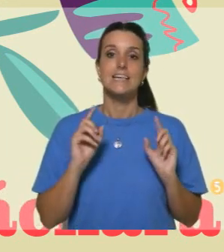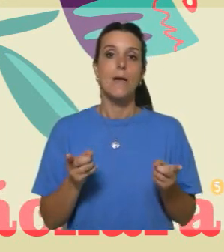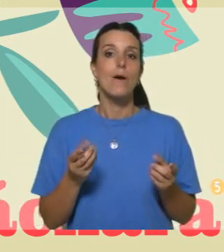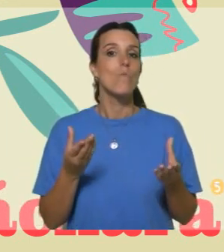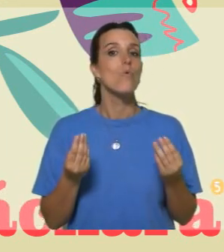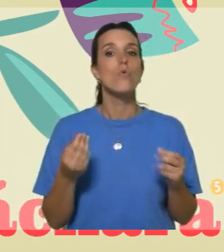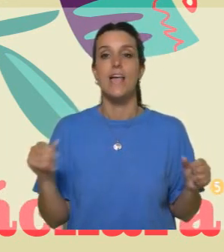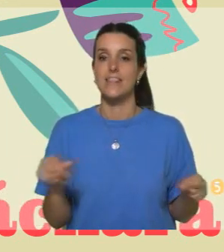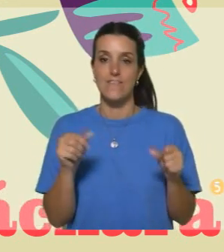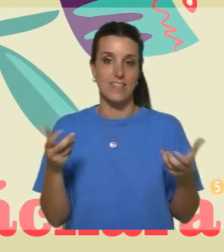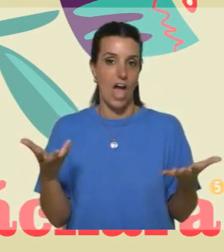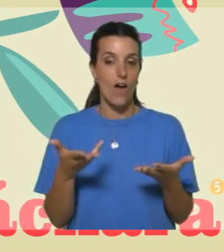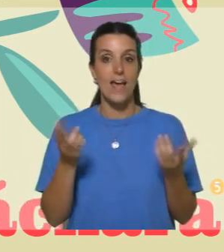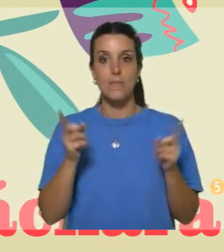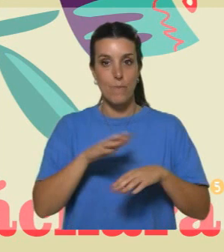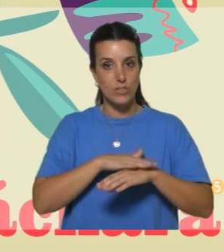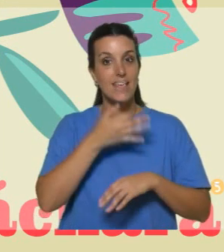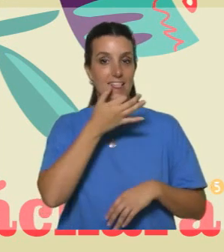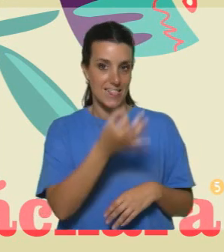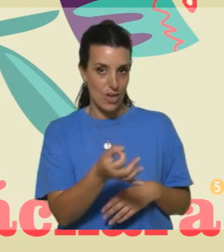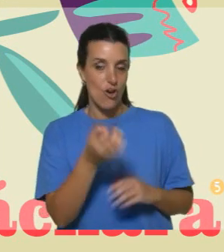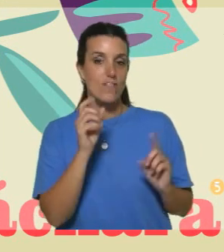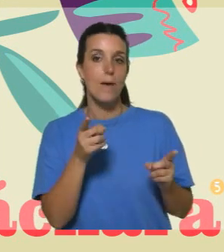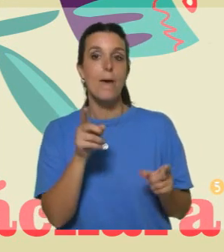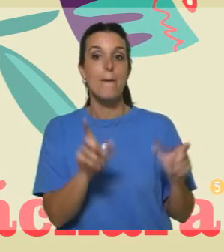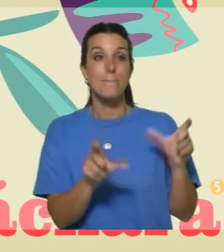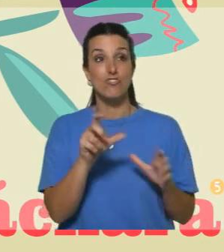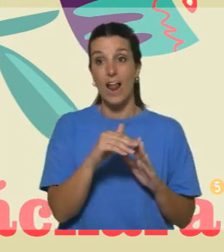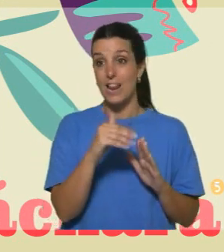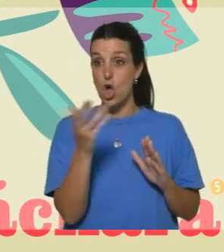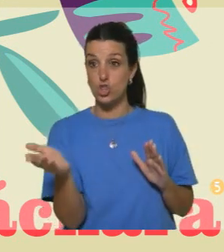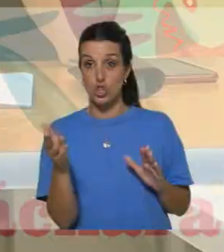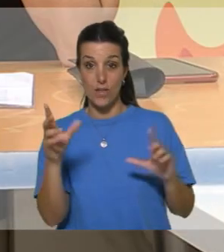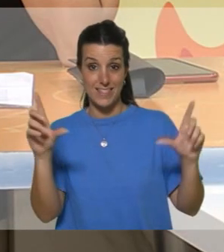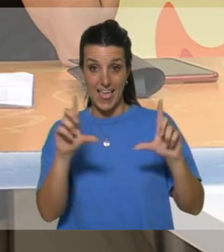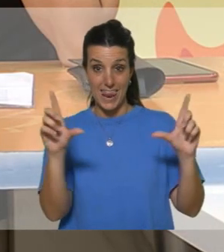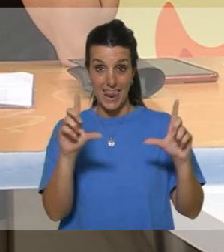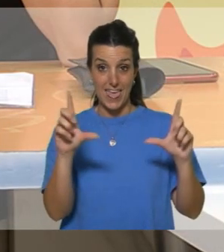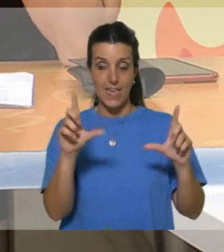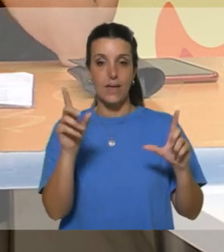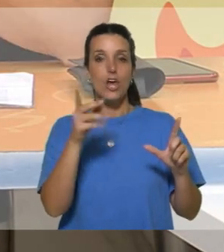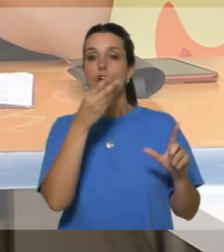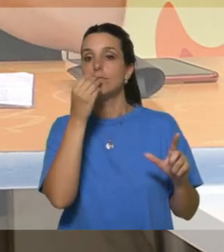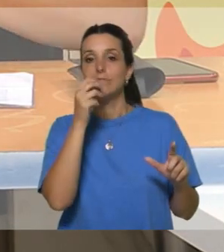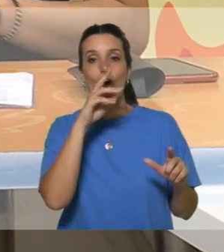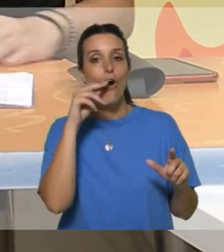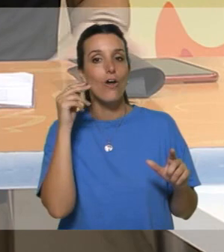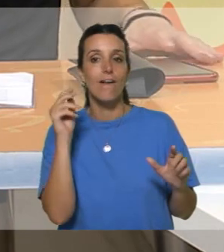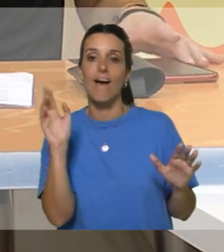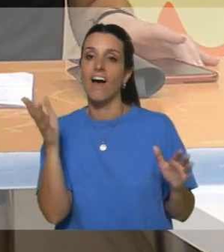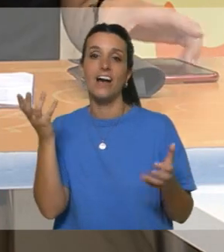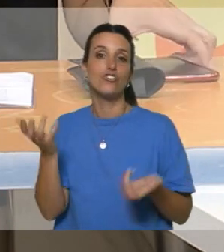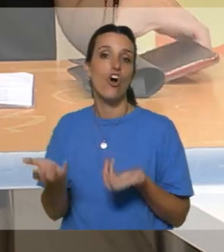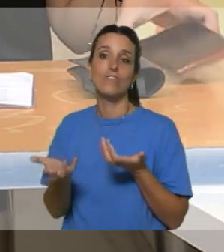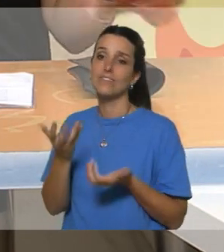muchas actividades en este momento. Y además te voy a decir una cosa. Los que están del otro lado de la pantalla no sienten el olorcito que ¿viste? Esta muchacha... ¡Qué me